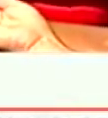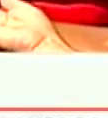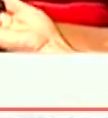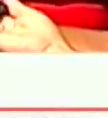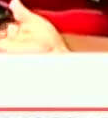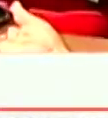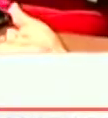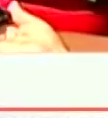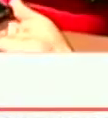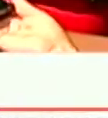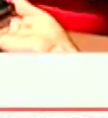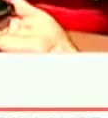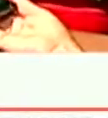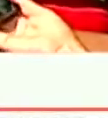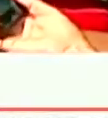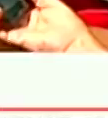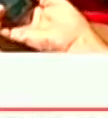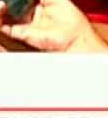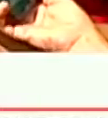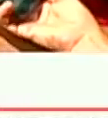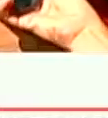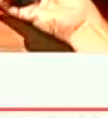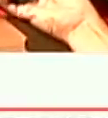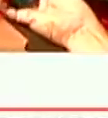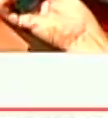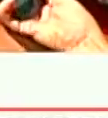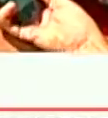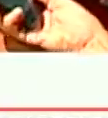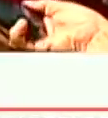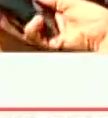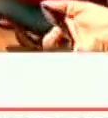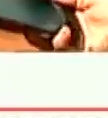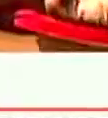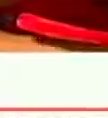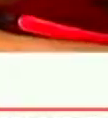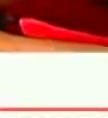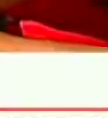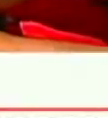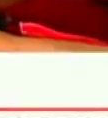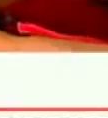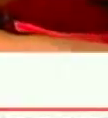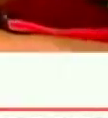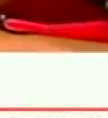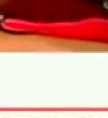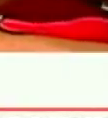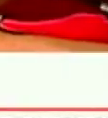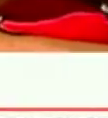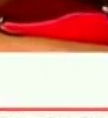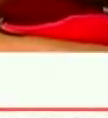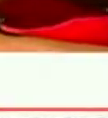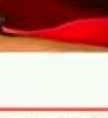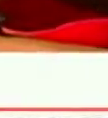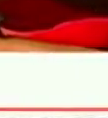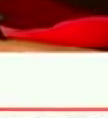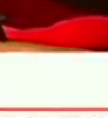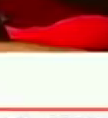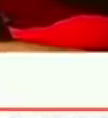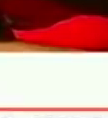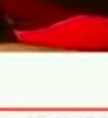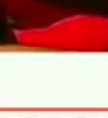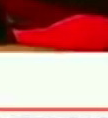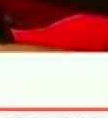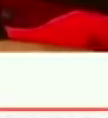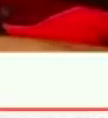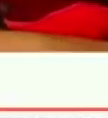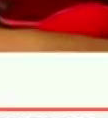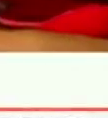estado Táchira, por Ureña, por San Antonio, por San Cristóbal. En verdad, una calma absoluta, ¿no? El pueblo venezolano no